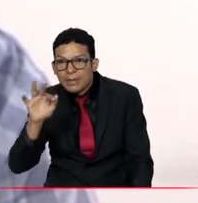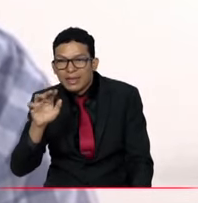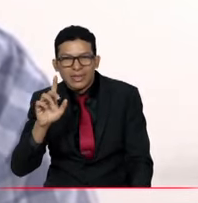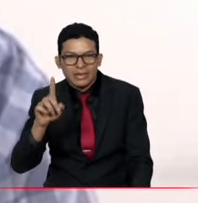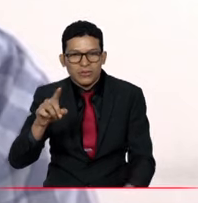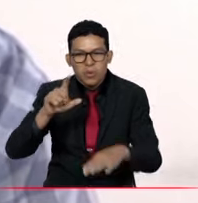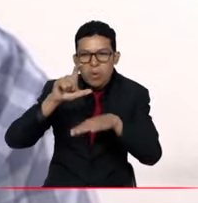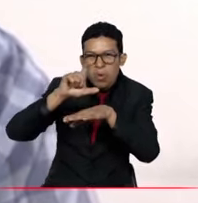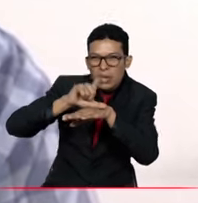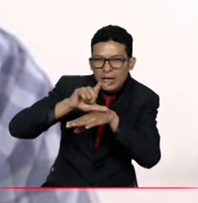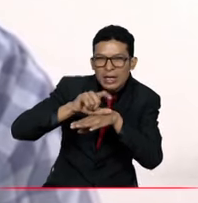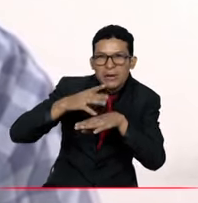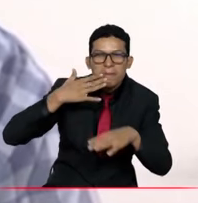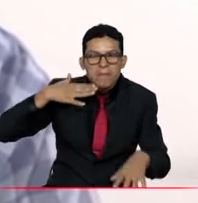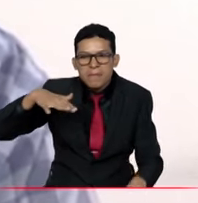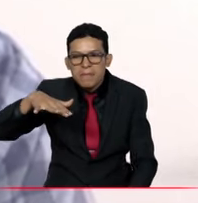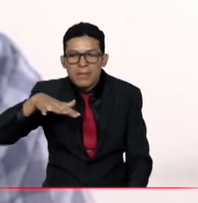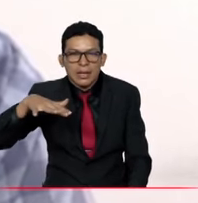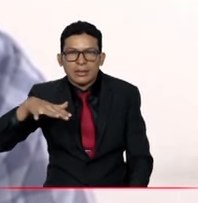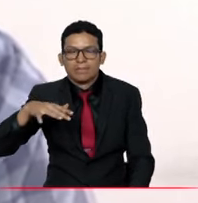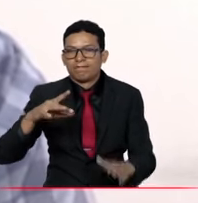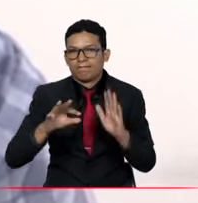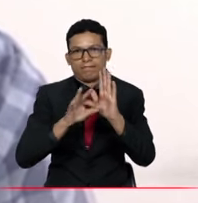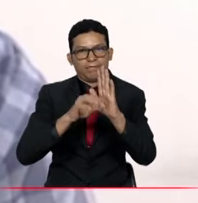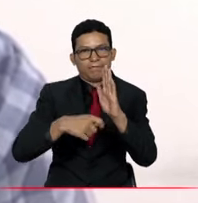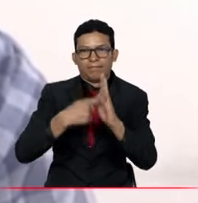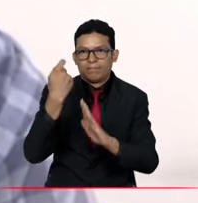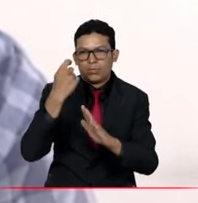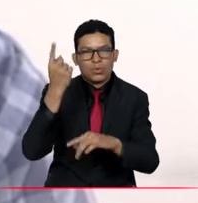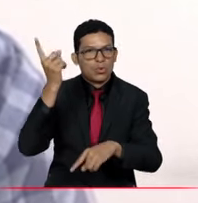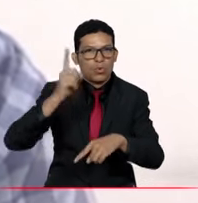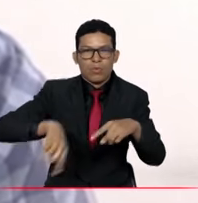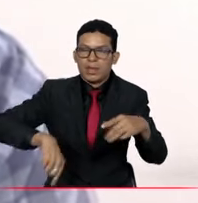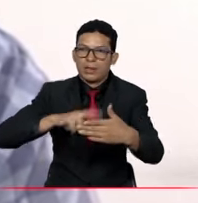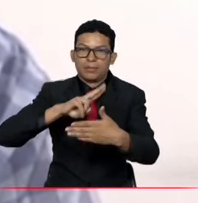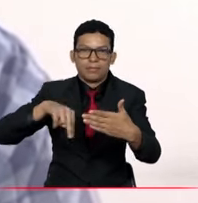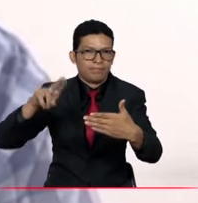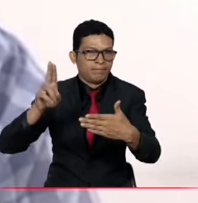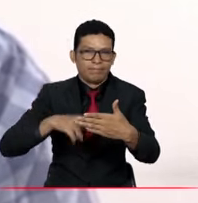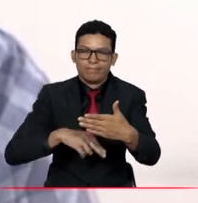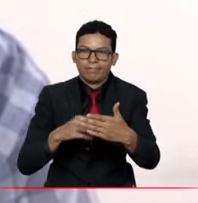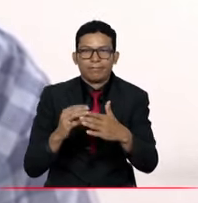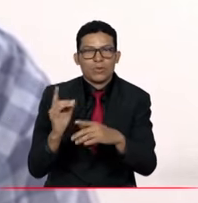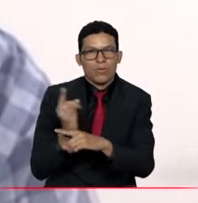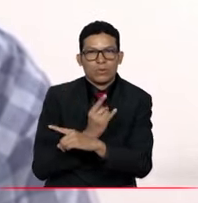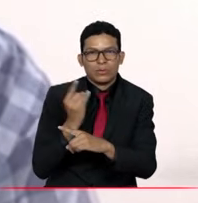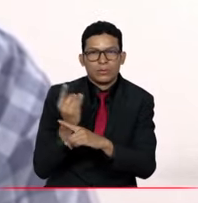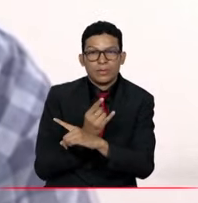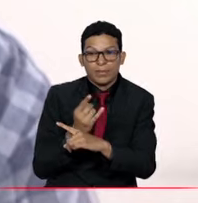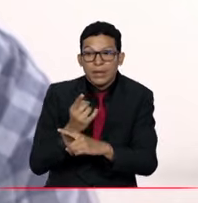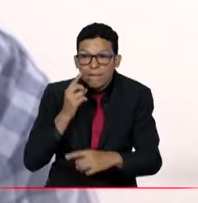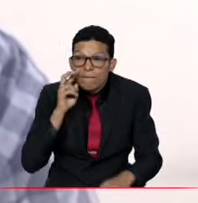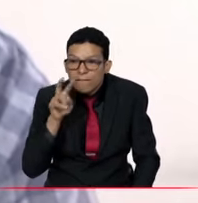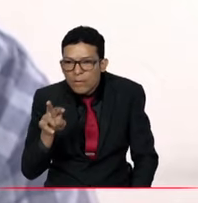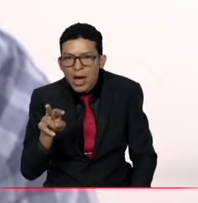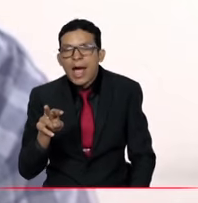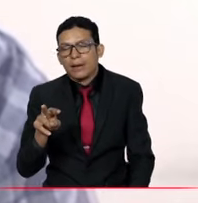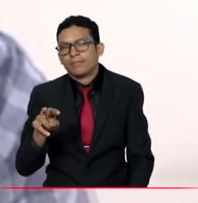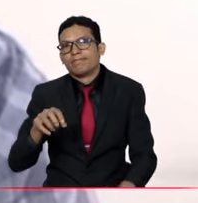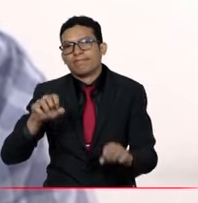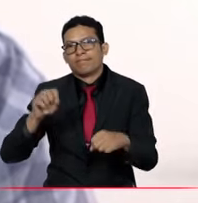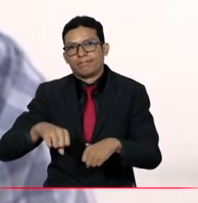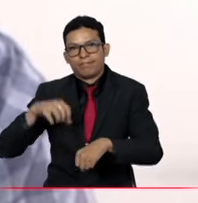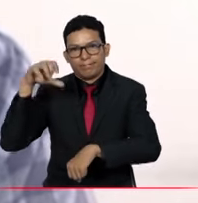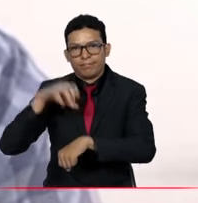podrá consumir y en caso de que una persona sea sorprendida, pues habrá de aplicación de una medida. Y los sitios generalmente son